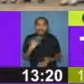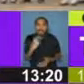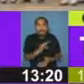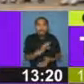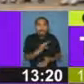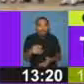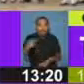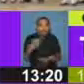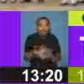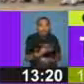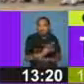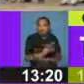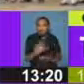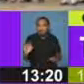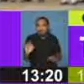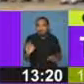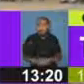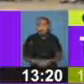a esos